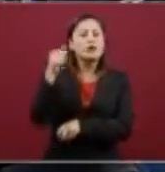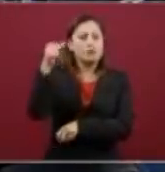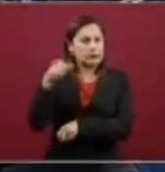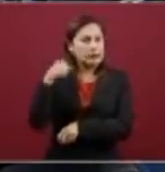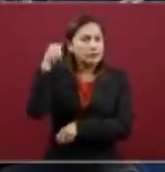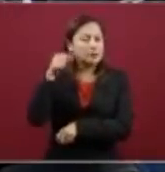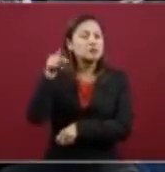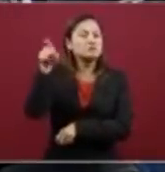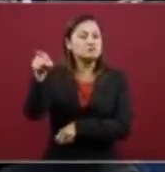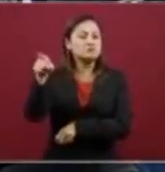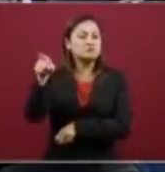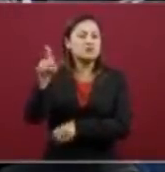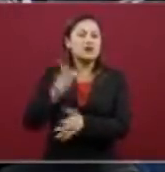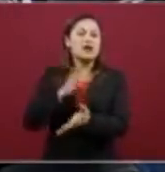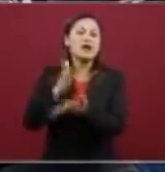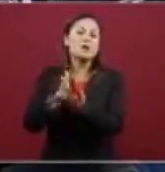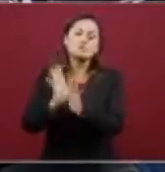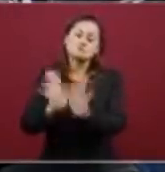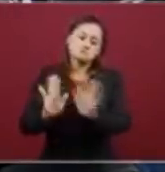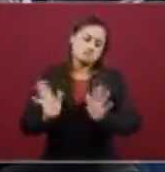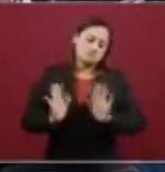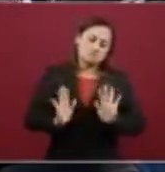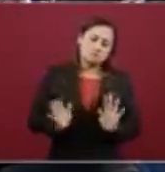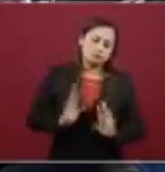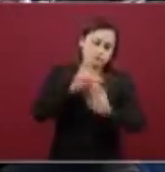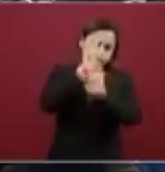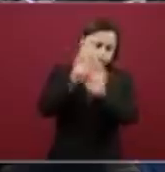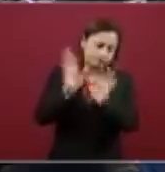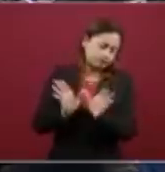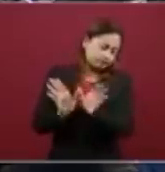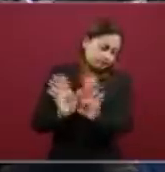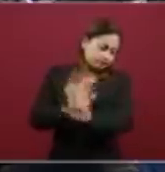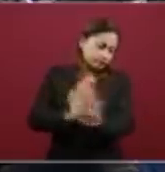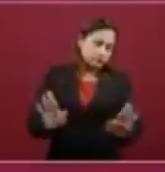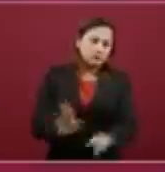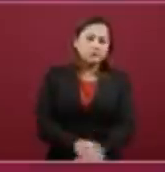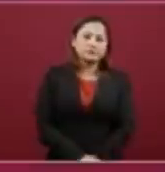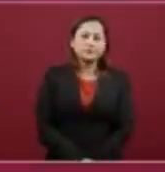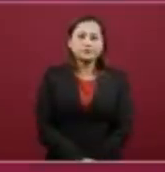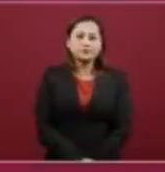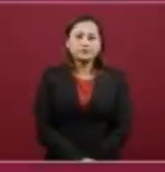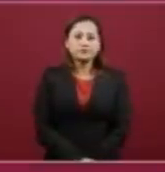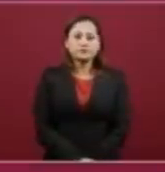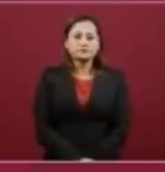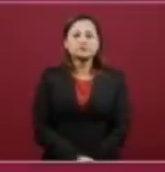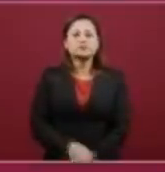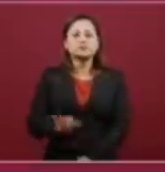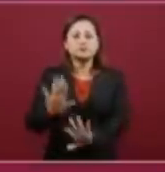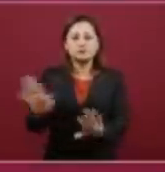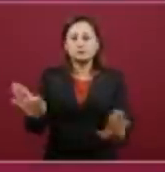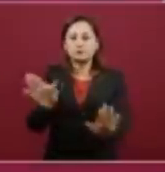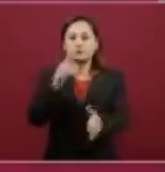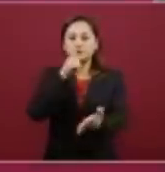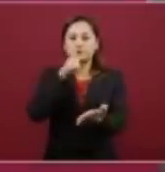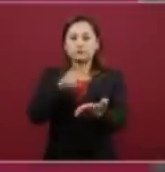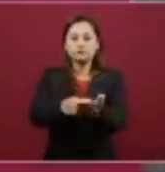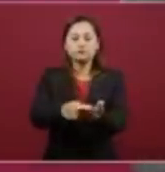y ya no podemos estar en Baja California. Ya leí la carta de